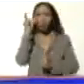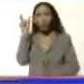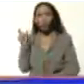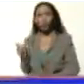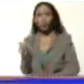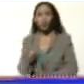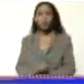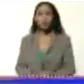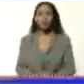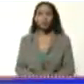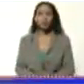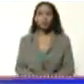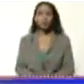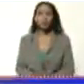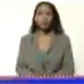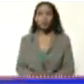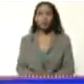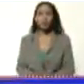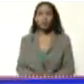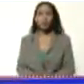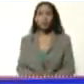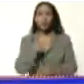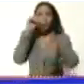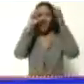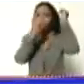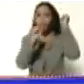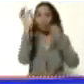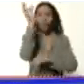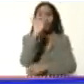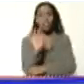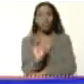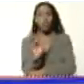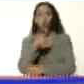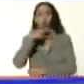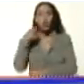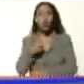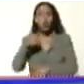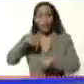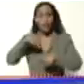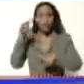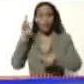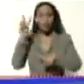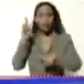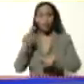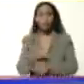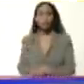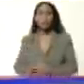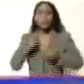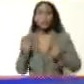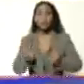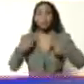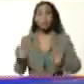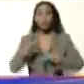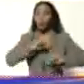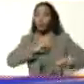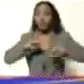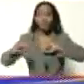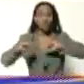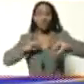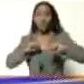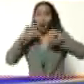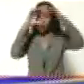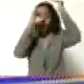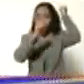embajador de la Federación Rusa en Venezuela, activo, dinámico embajador,